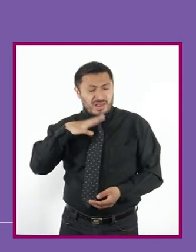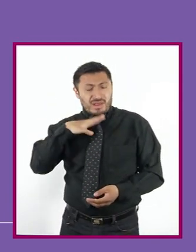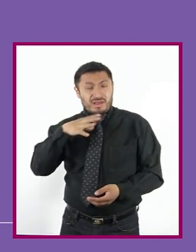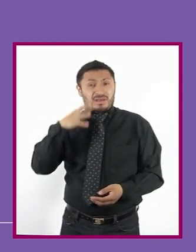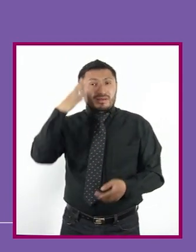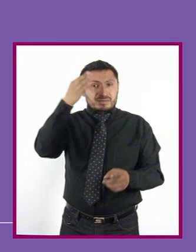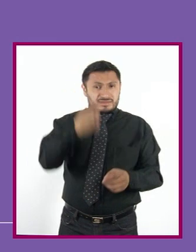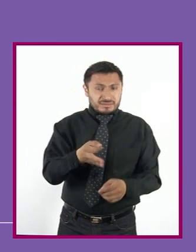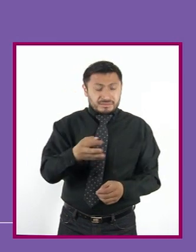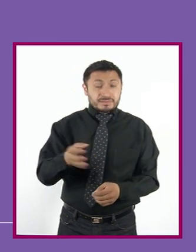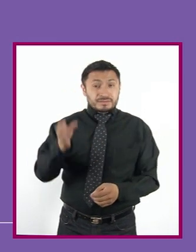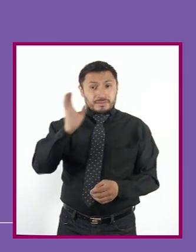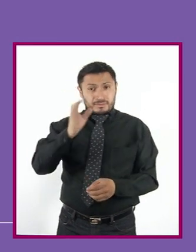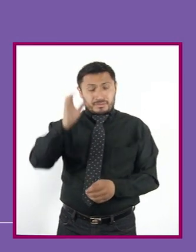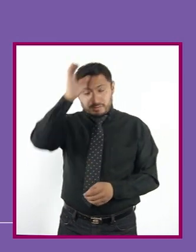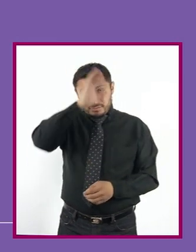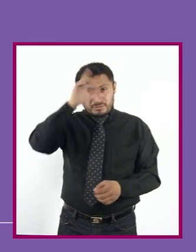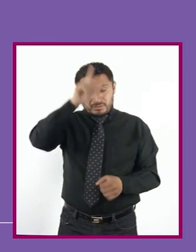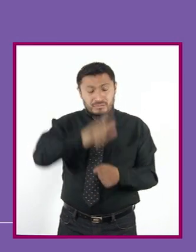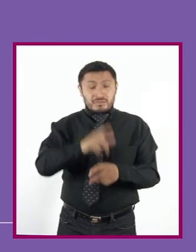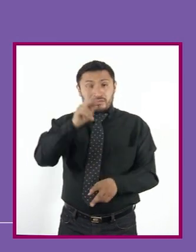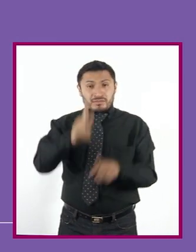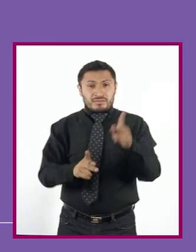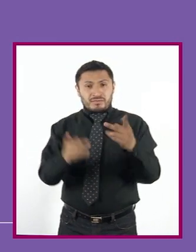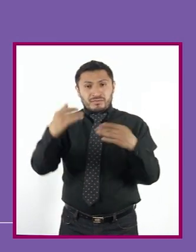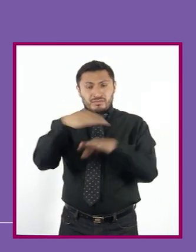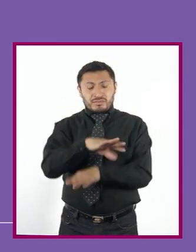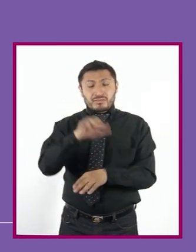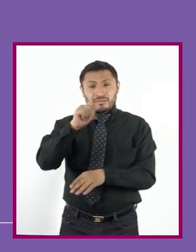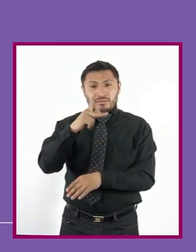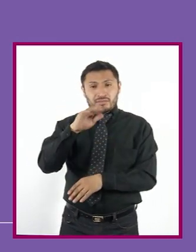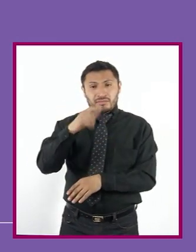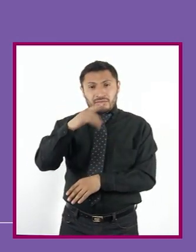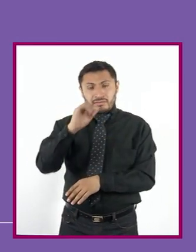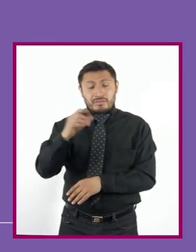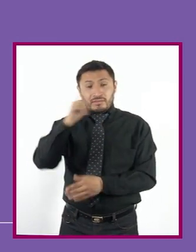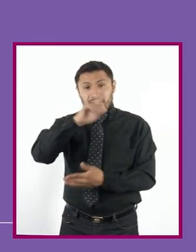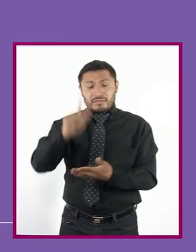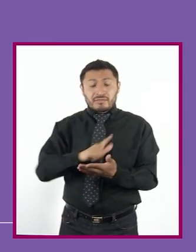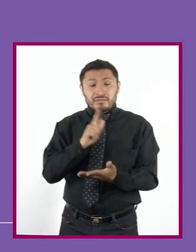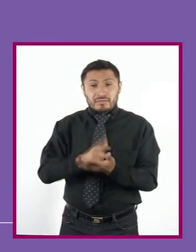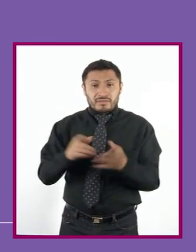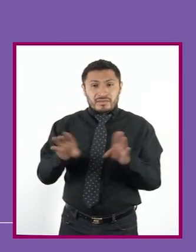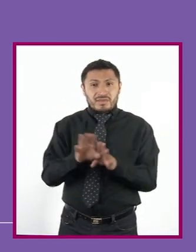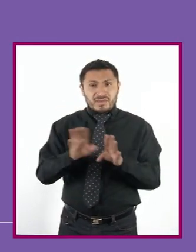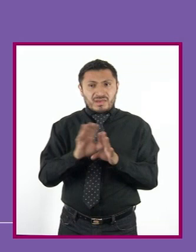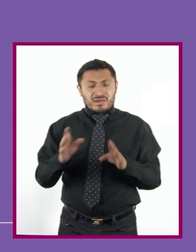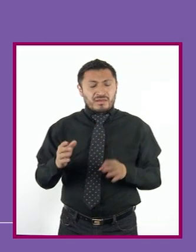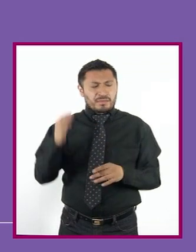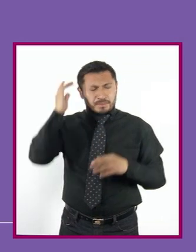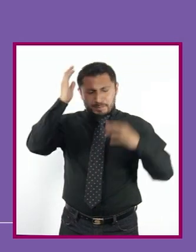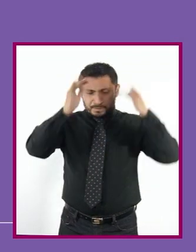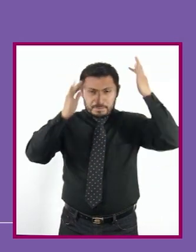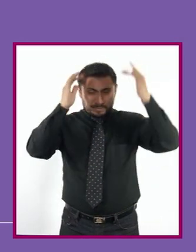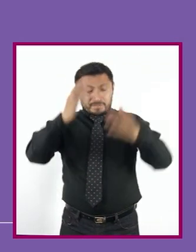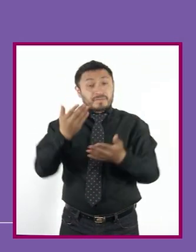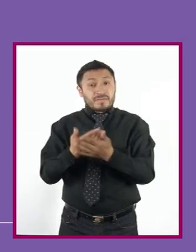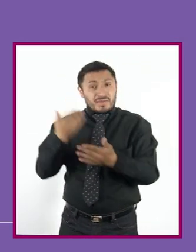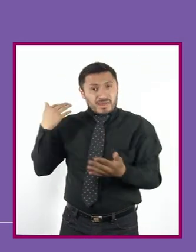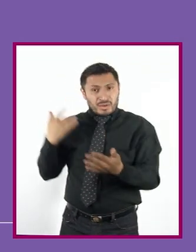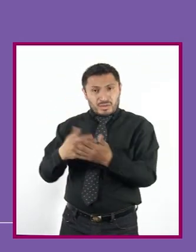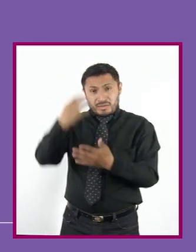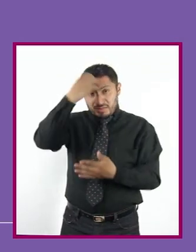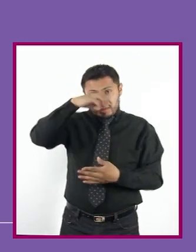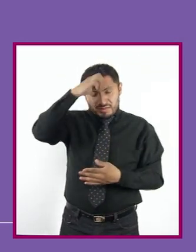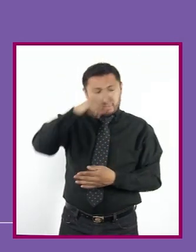estamos hablando ya de cultura de la legalidad o apego de la legalidad, es una convicción reflexionada, producto de la experiencia que hemos tenido